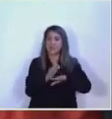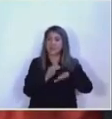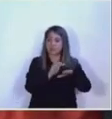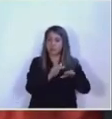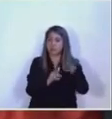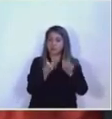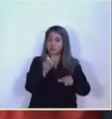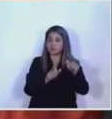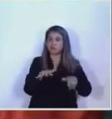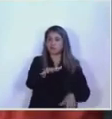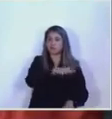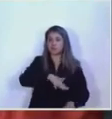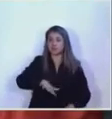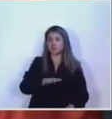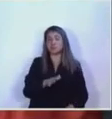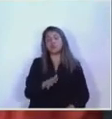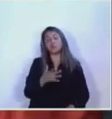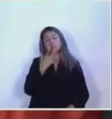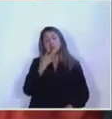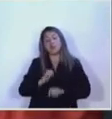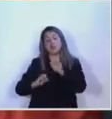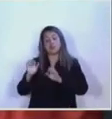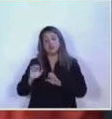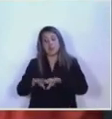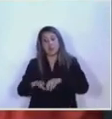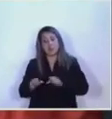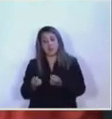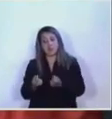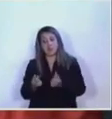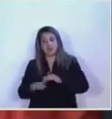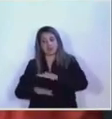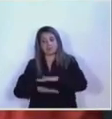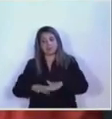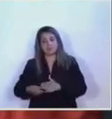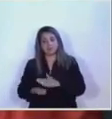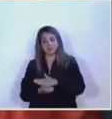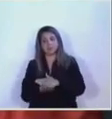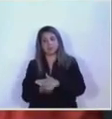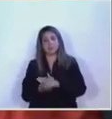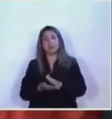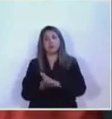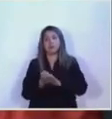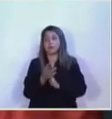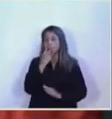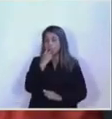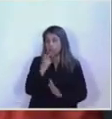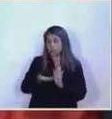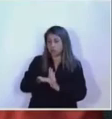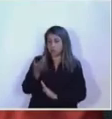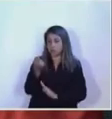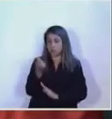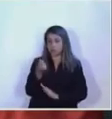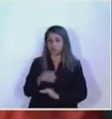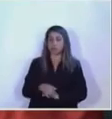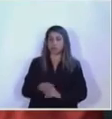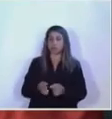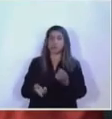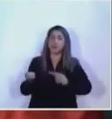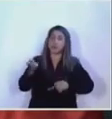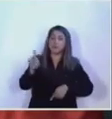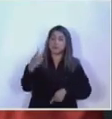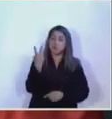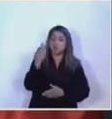población cuando las empresas se coluden. Así lo vemos hoy con el caso del gas. La segunda vuelta presidencial fue